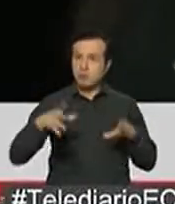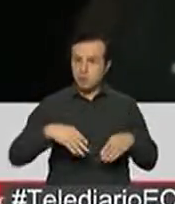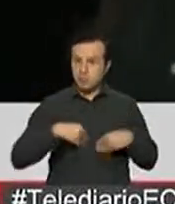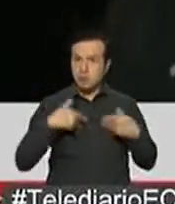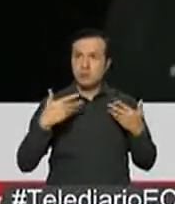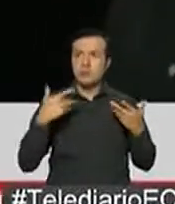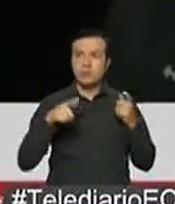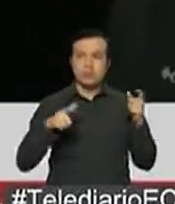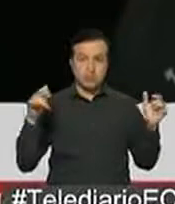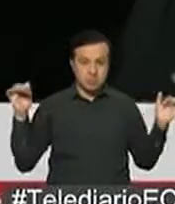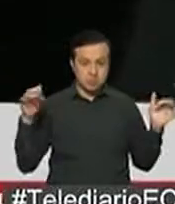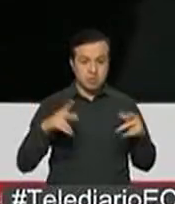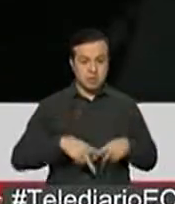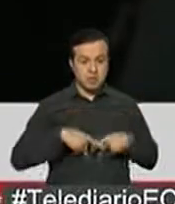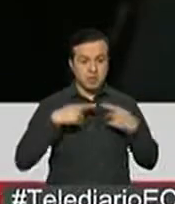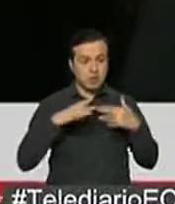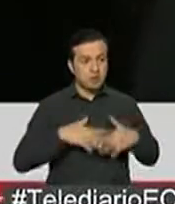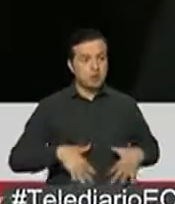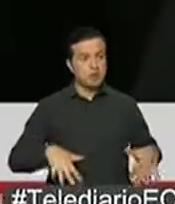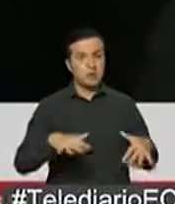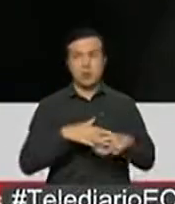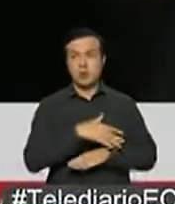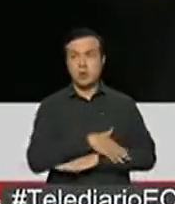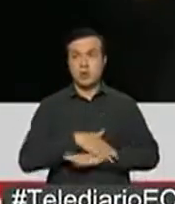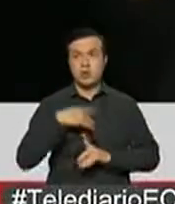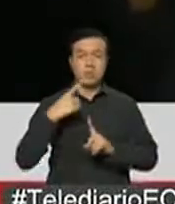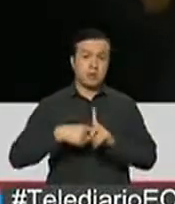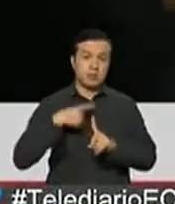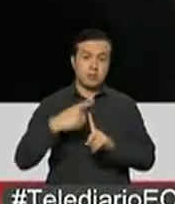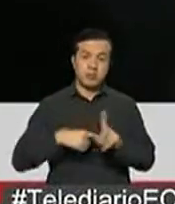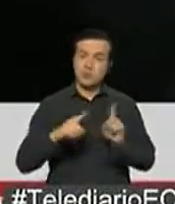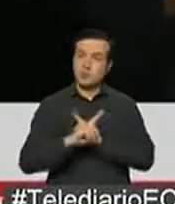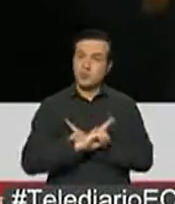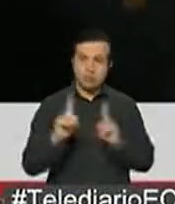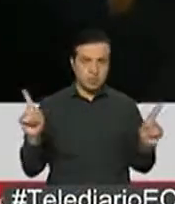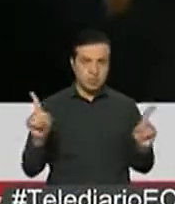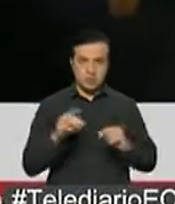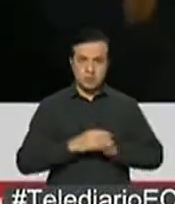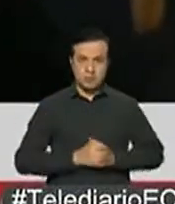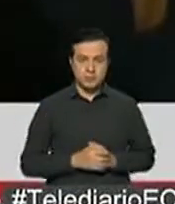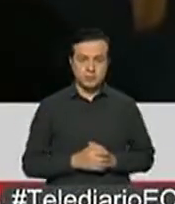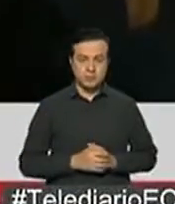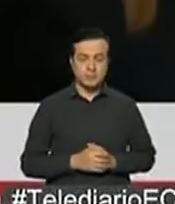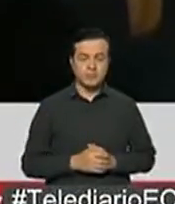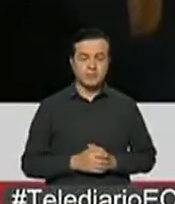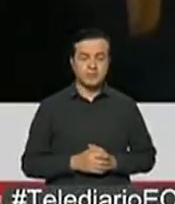empujar a la gente vivir en la calle durante meses como ha sido el caso aquí